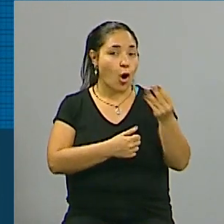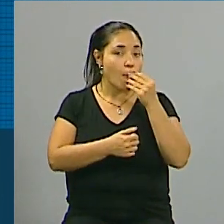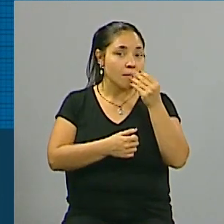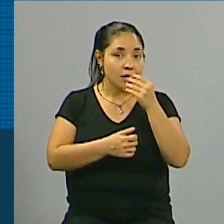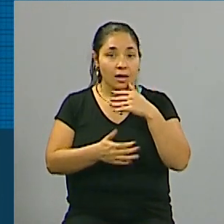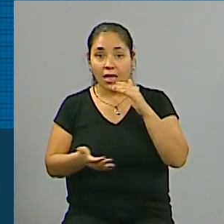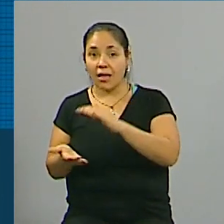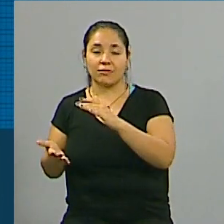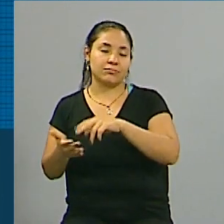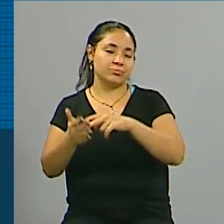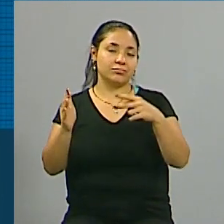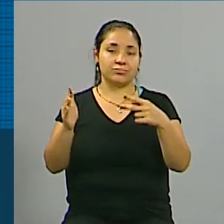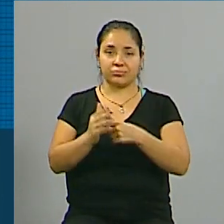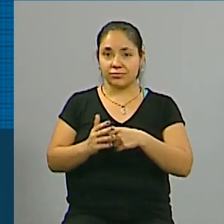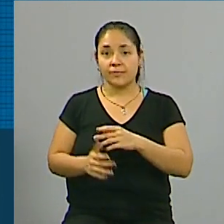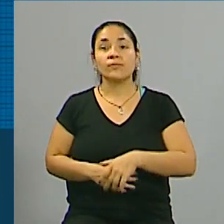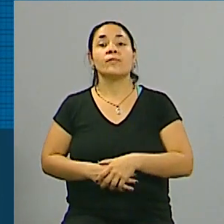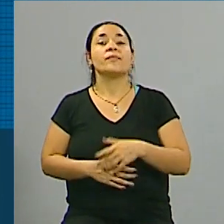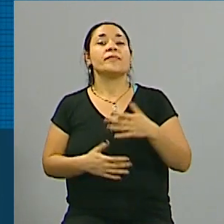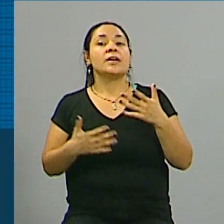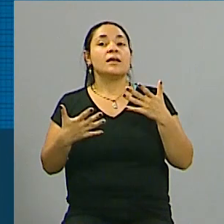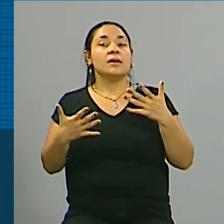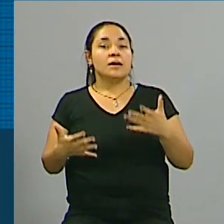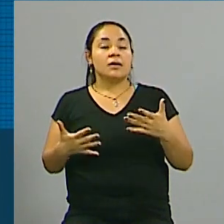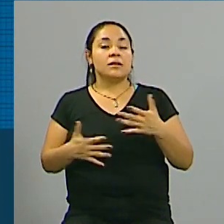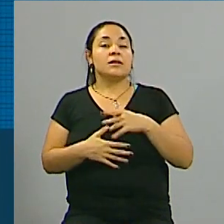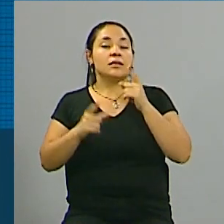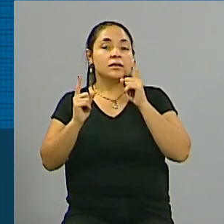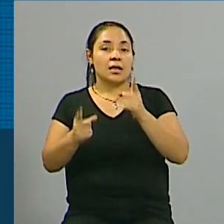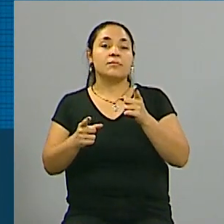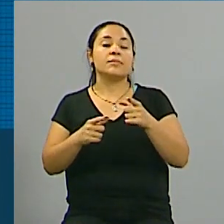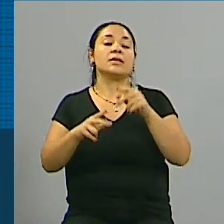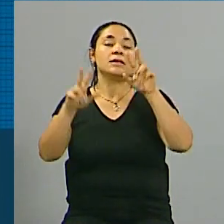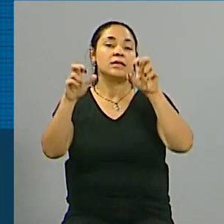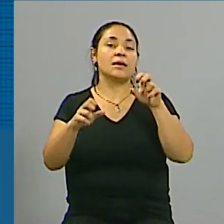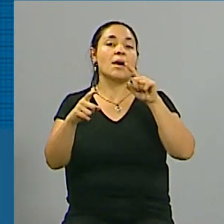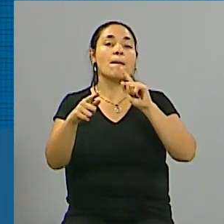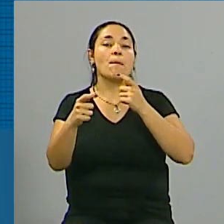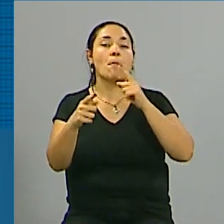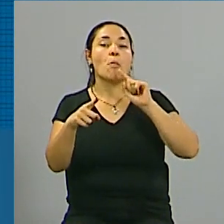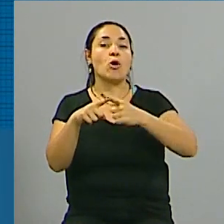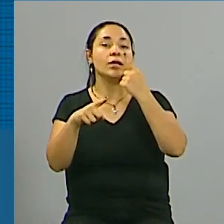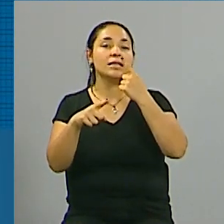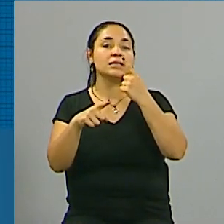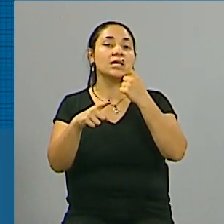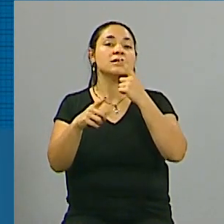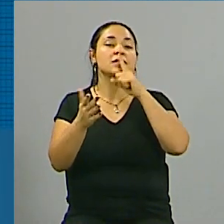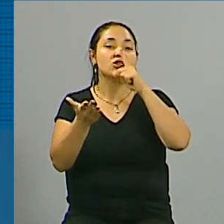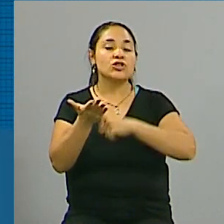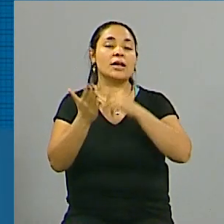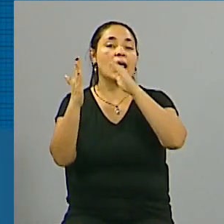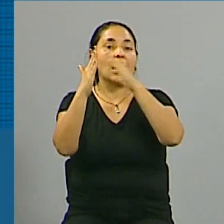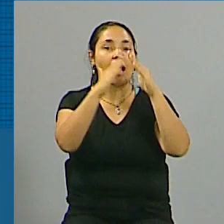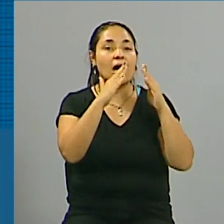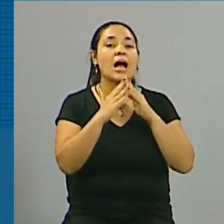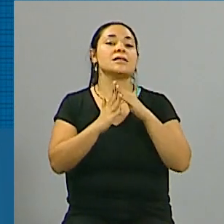medido anteriormente también algunas otras políticas de Alberto Fernández, como el tema de viviendas, el tema del IFE y de otras políticas, y su aprobación